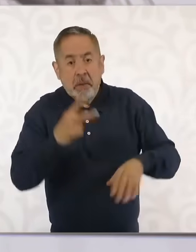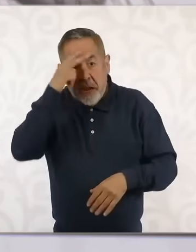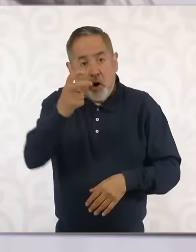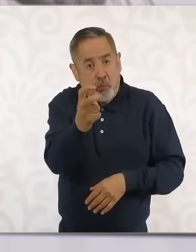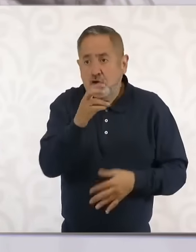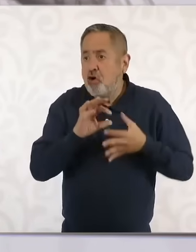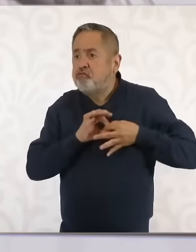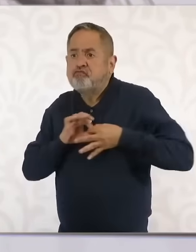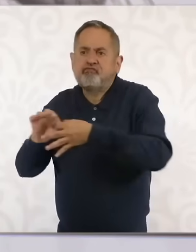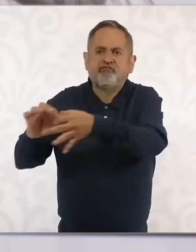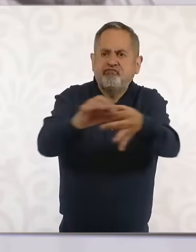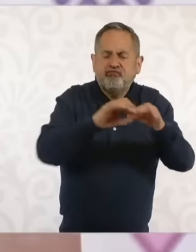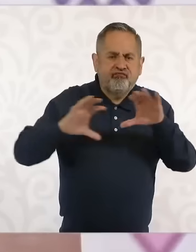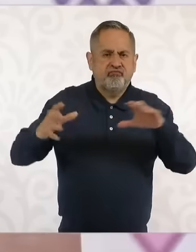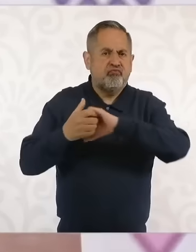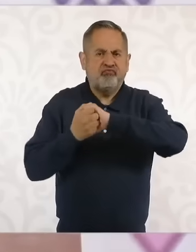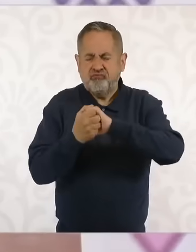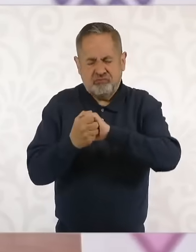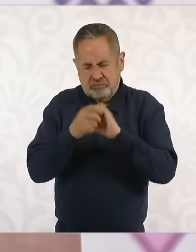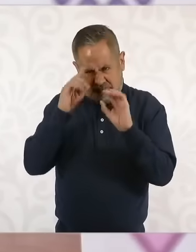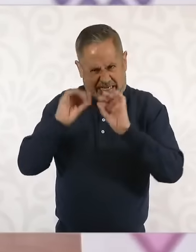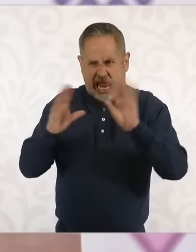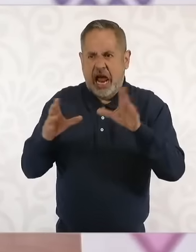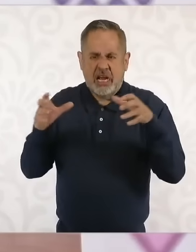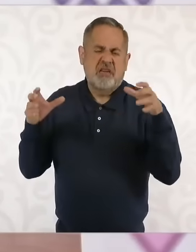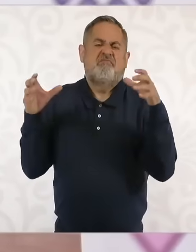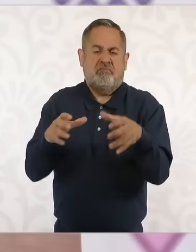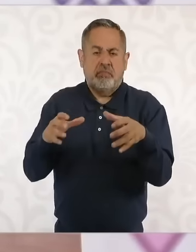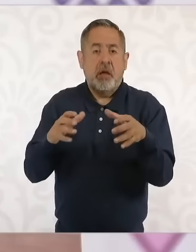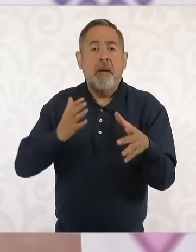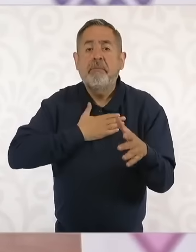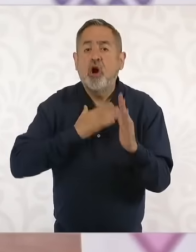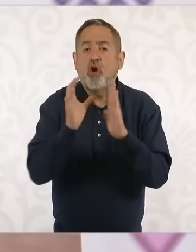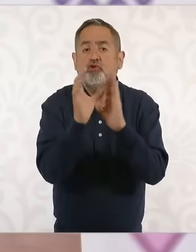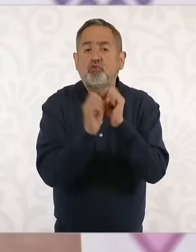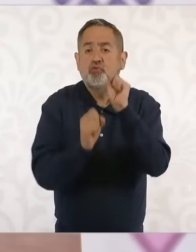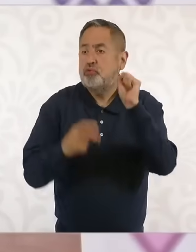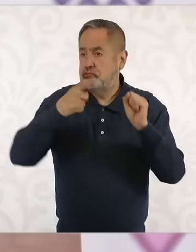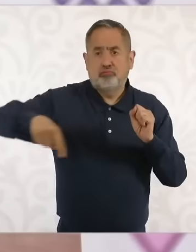y con una visión clara, porque esa visión la establece nuestra Constitución.